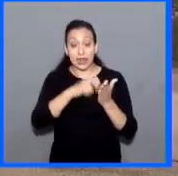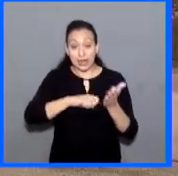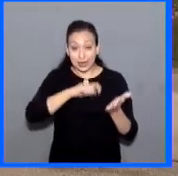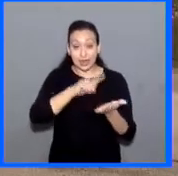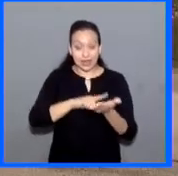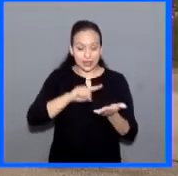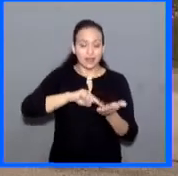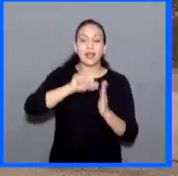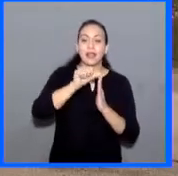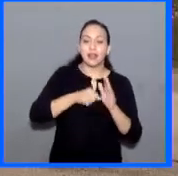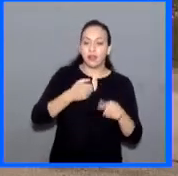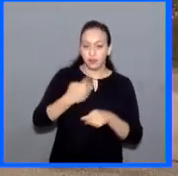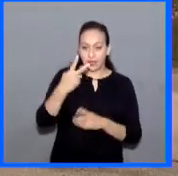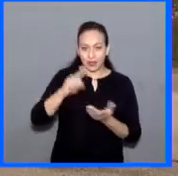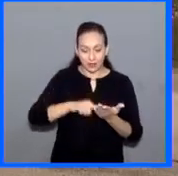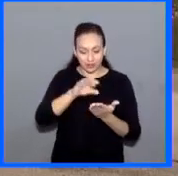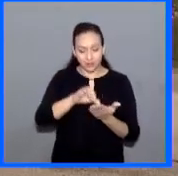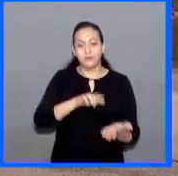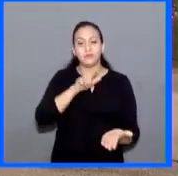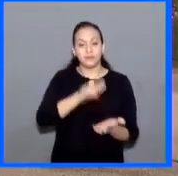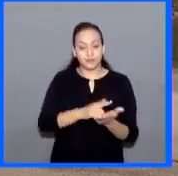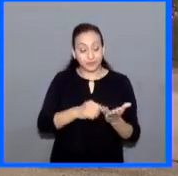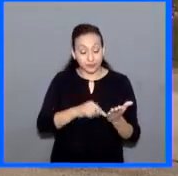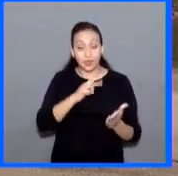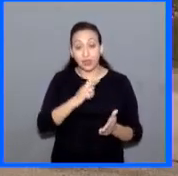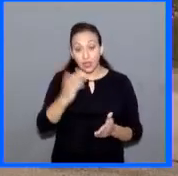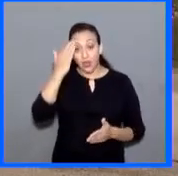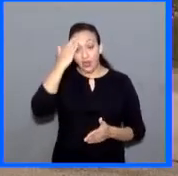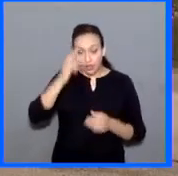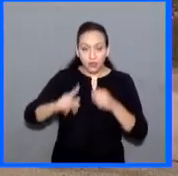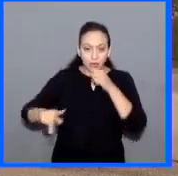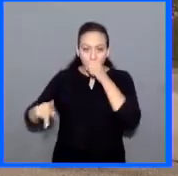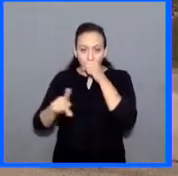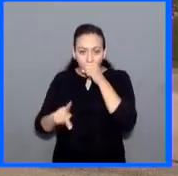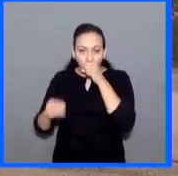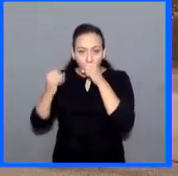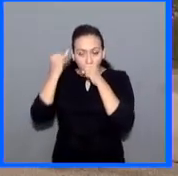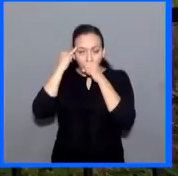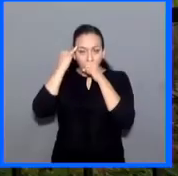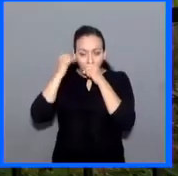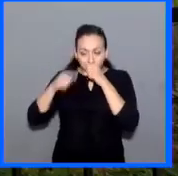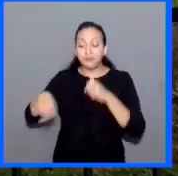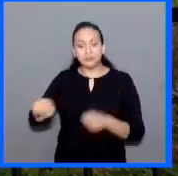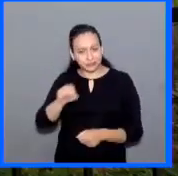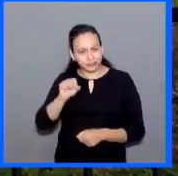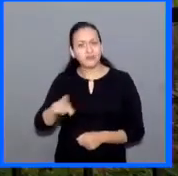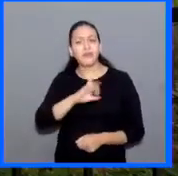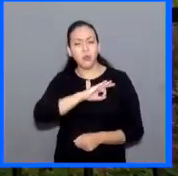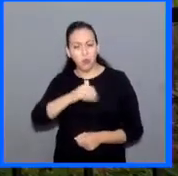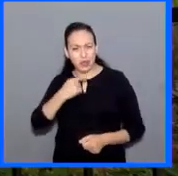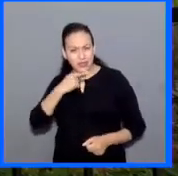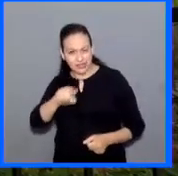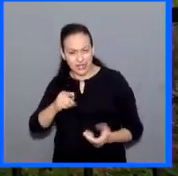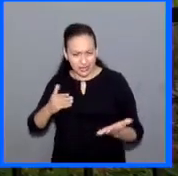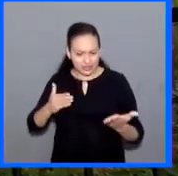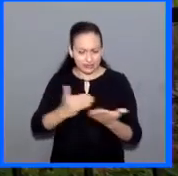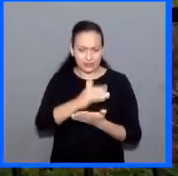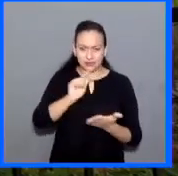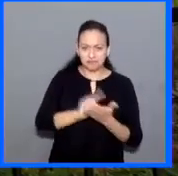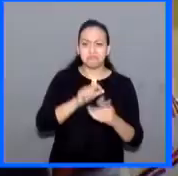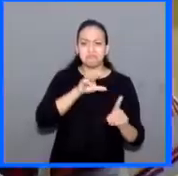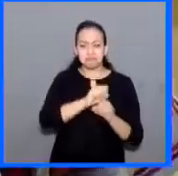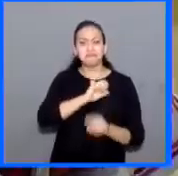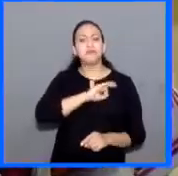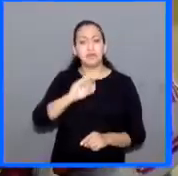2 constitucional, que reconoce a las poblaciones indígenas como sujetos de derecho público y con derecho a la libre determinación y